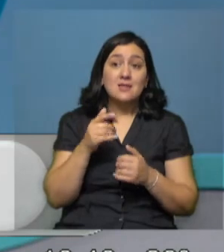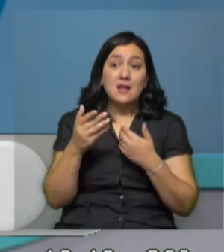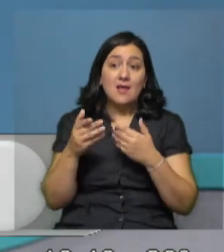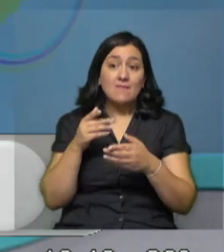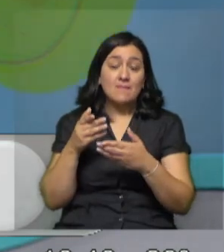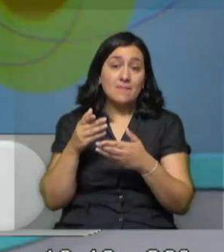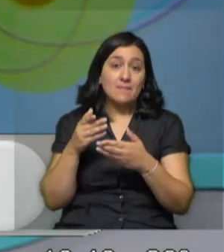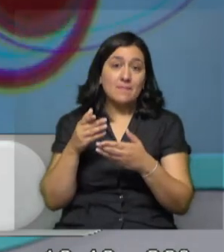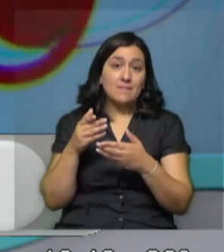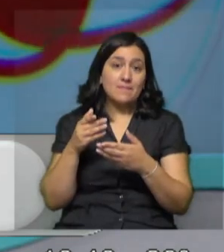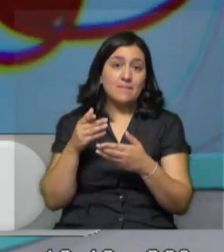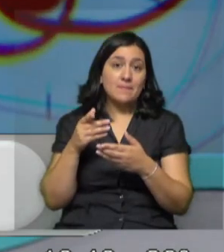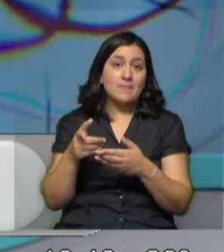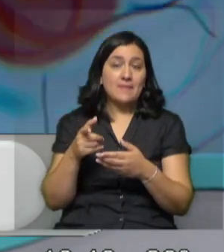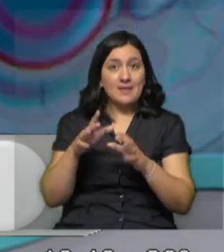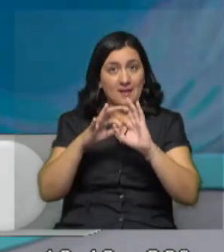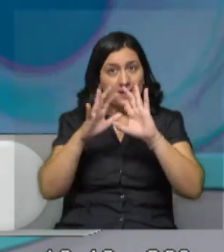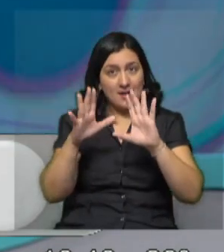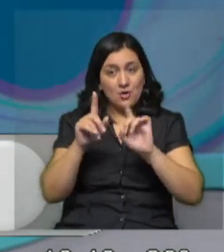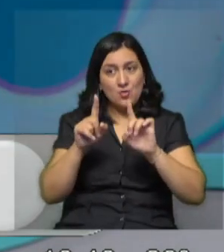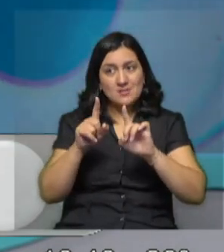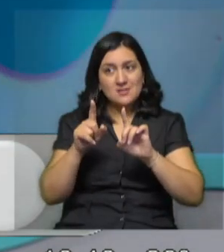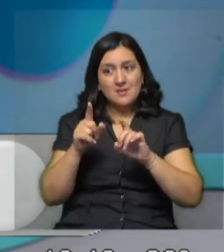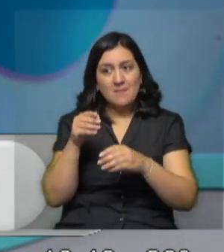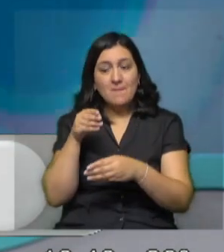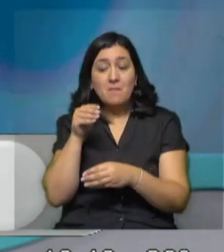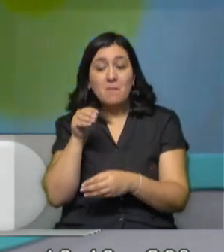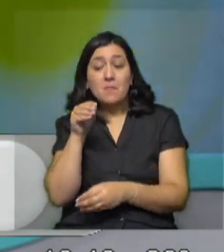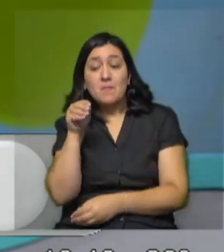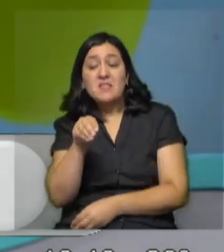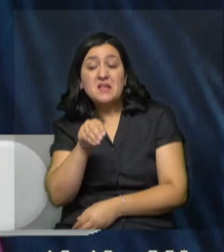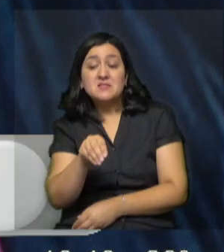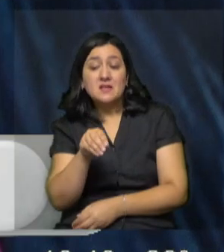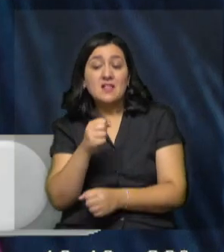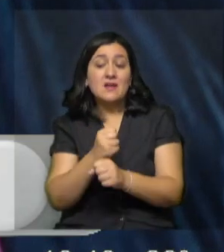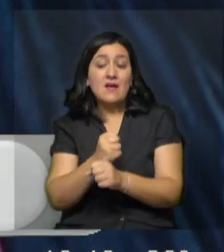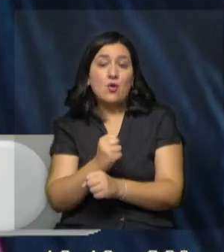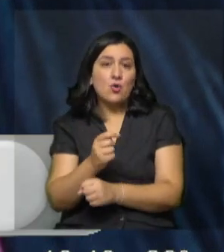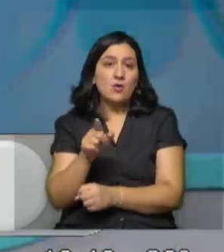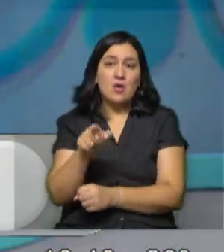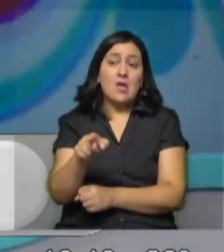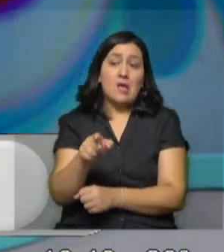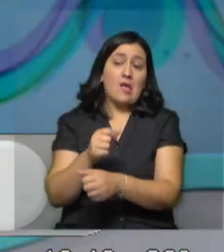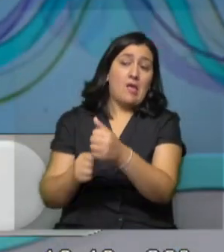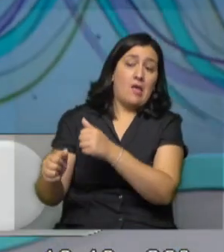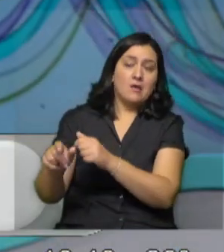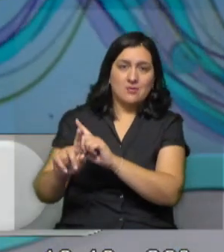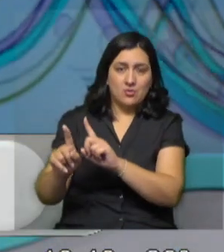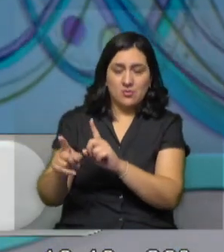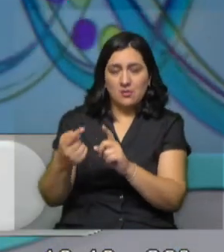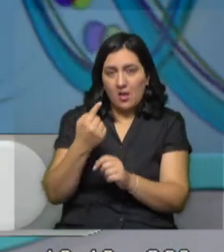supuesto. Uh-huh. Vale la aclaración, porque sí. A veces hay gente que no sé, piensa que un técnico le puede decir a otro que juegue titular, uh-huh. Pero que ellos